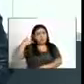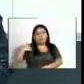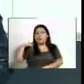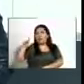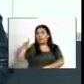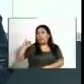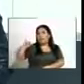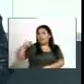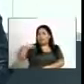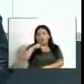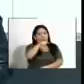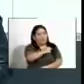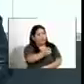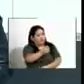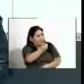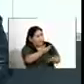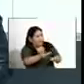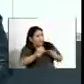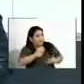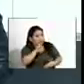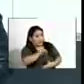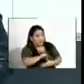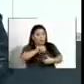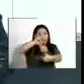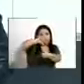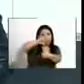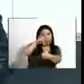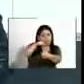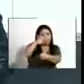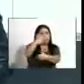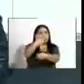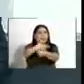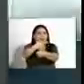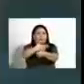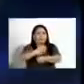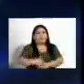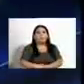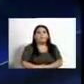tiene datos de lo que está ocurriendo en este país centroamericano. Ligia, te escuchamos.